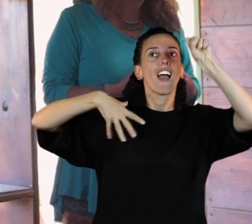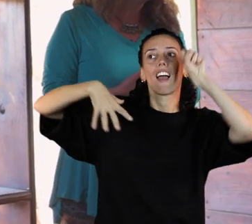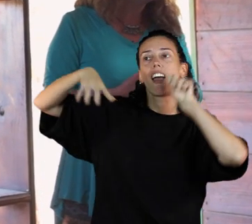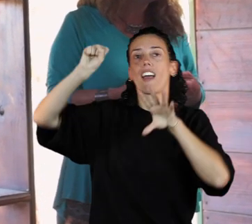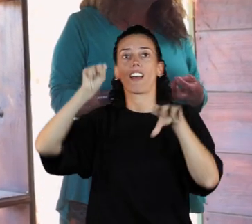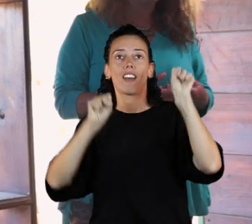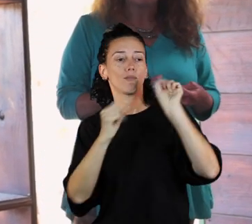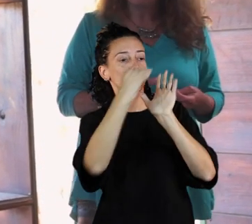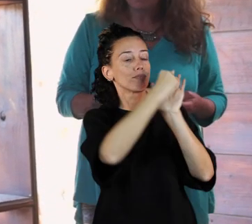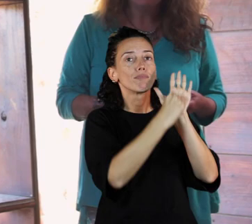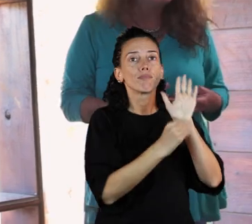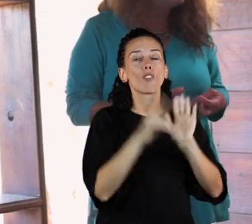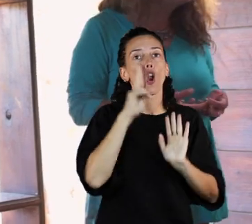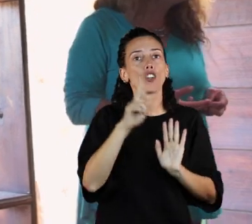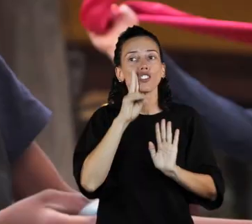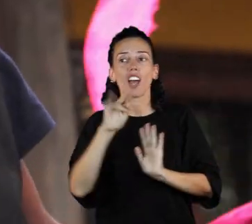de